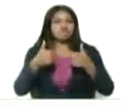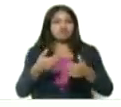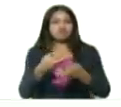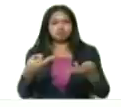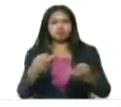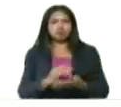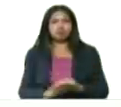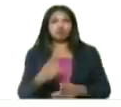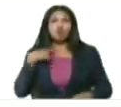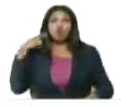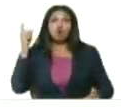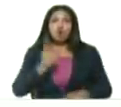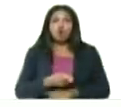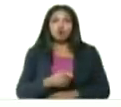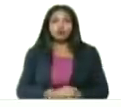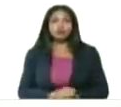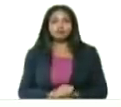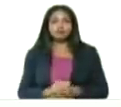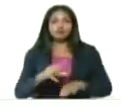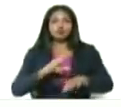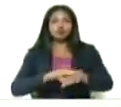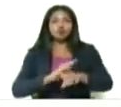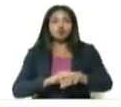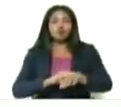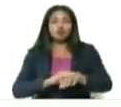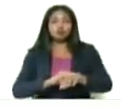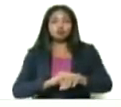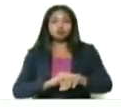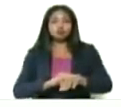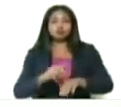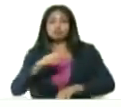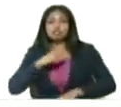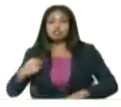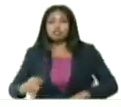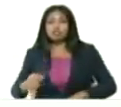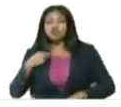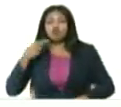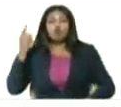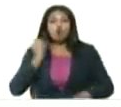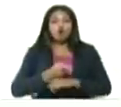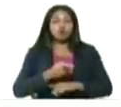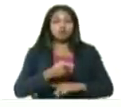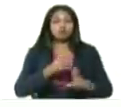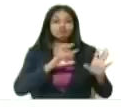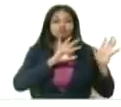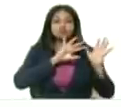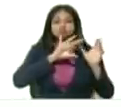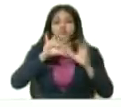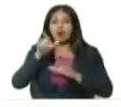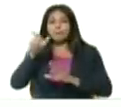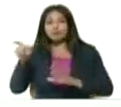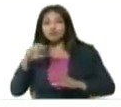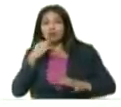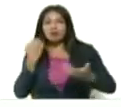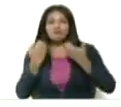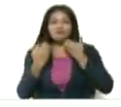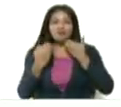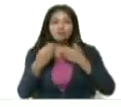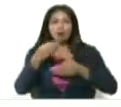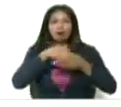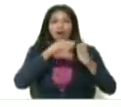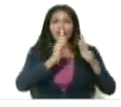Ayer di la orden, doctor Hun Mao, di la orden de llevar a todas las